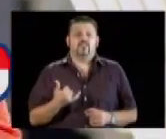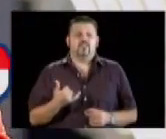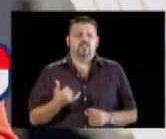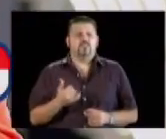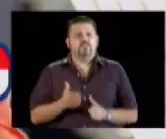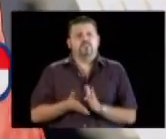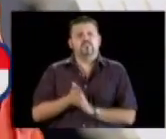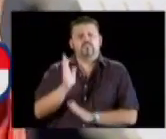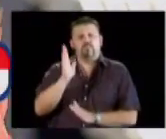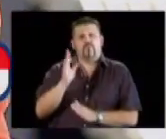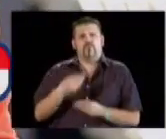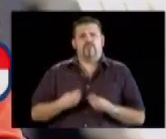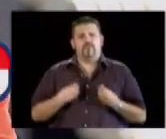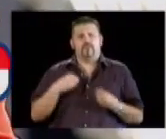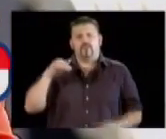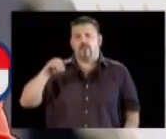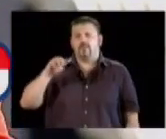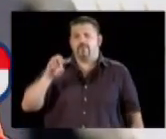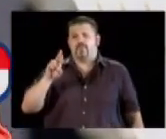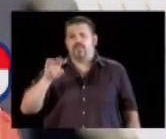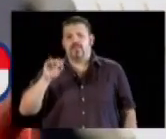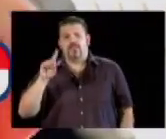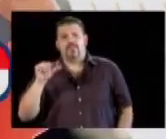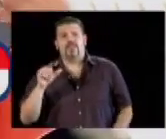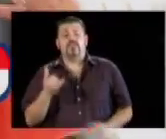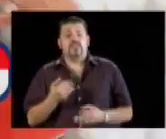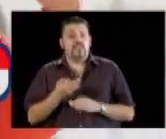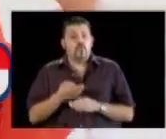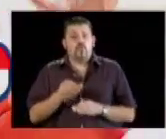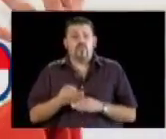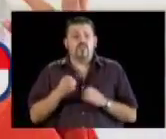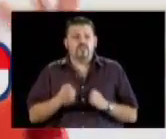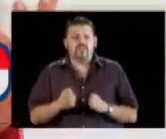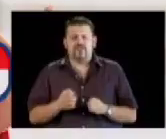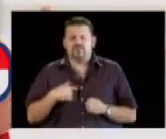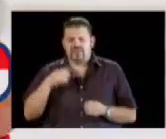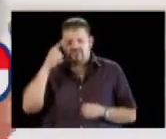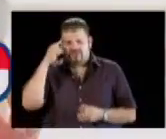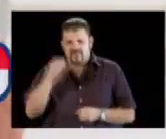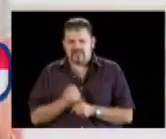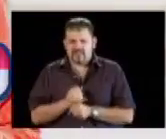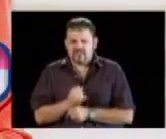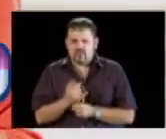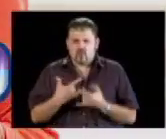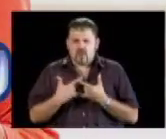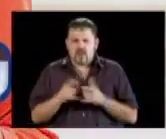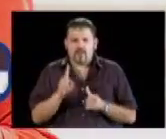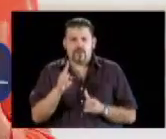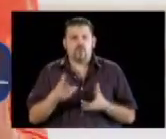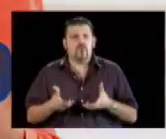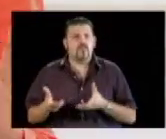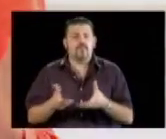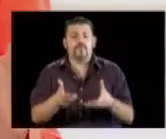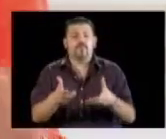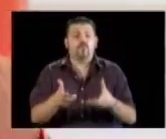fue a vivir a Mérida, allá está por terminar, y decidió abrirse un camino, ella sola, y por eso a mí me da muchísimo